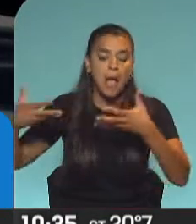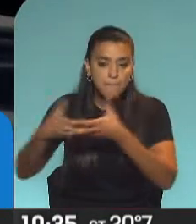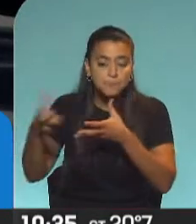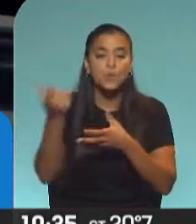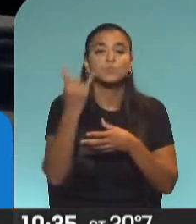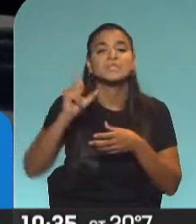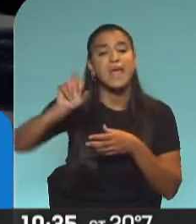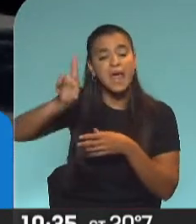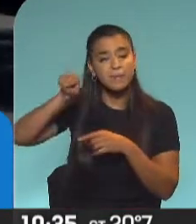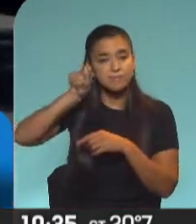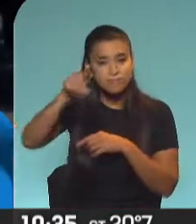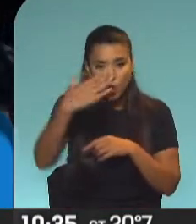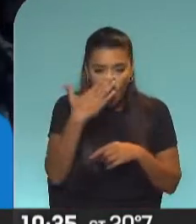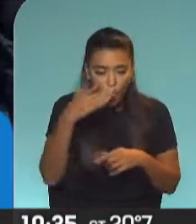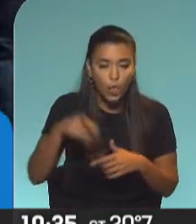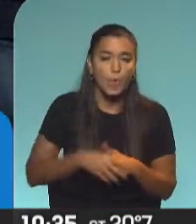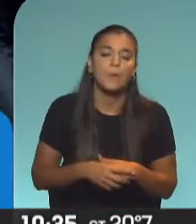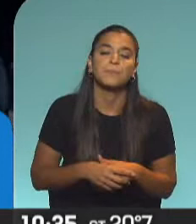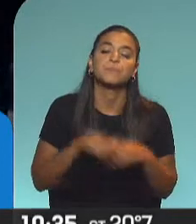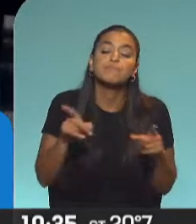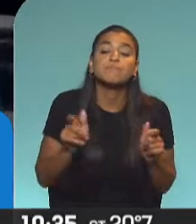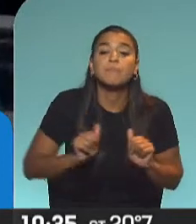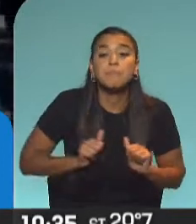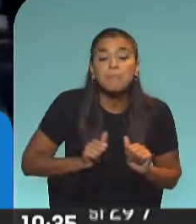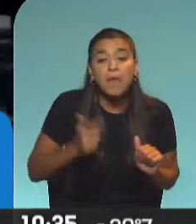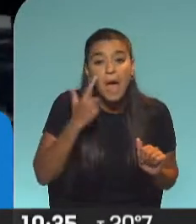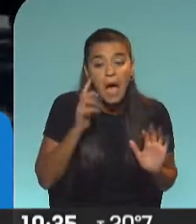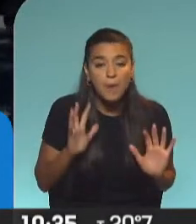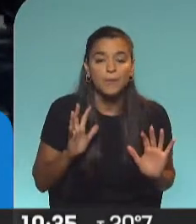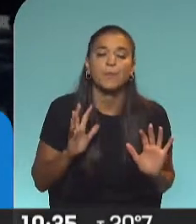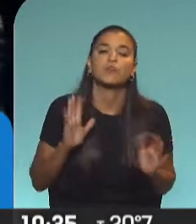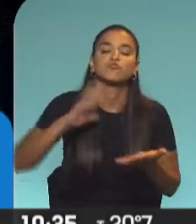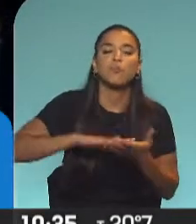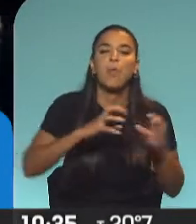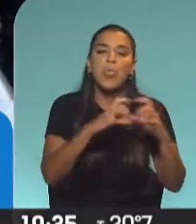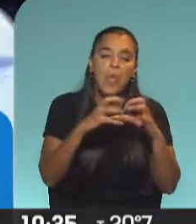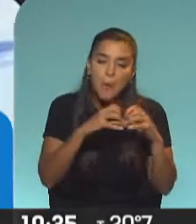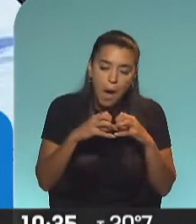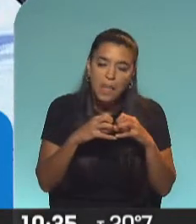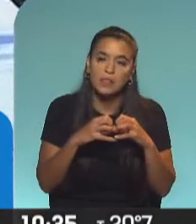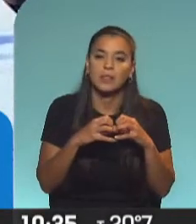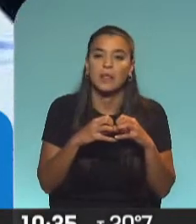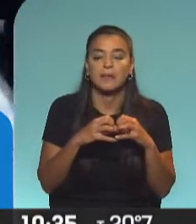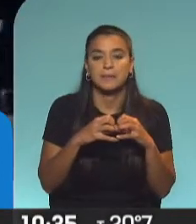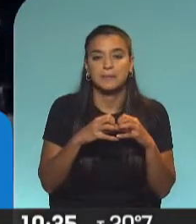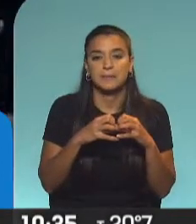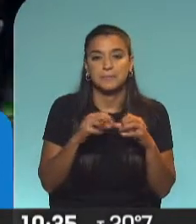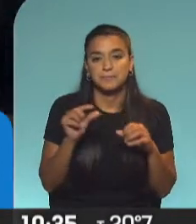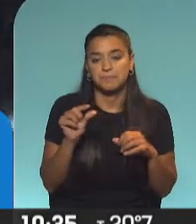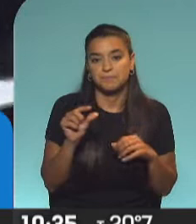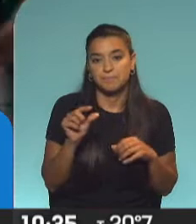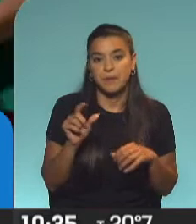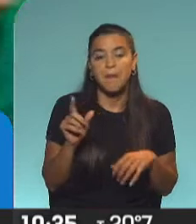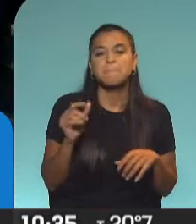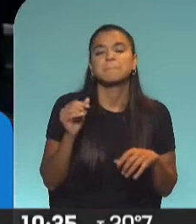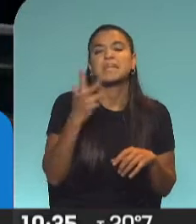Radical por la provincia de Córdoba, y las expectativas en torno a este debate que en poquito